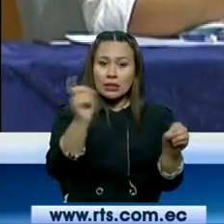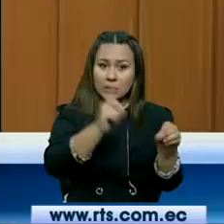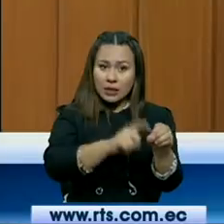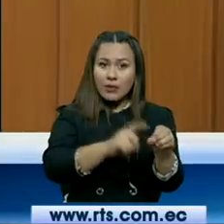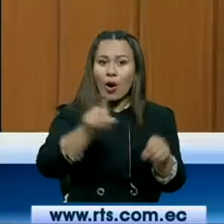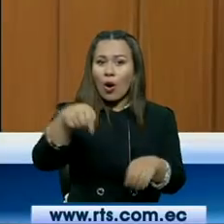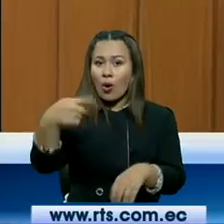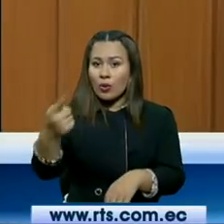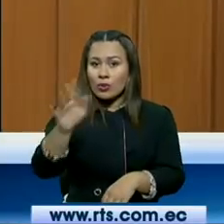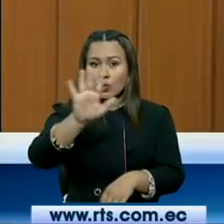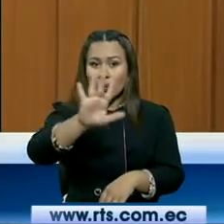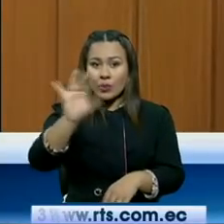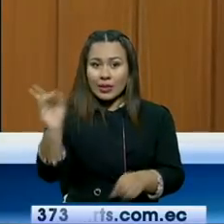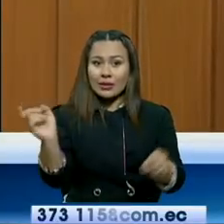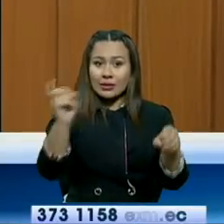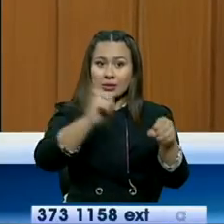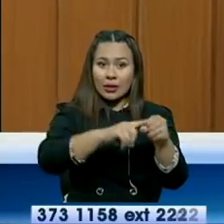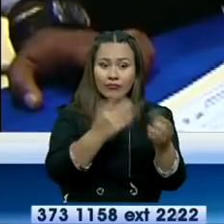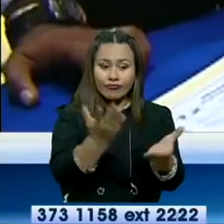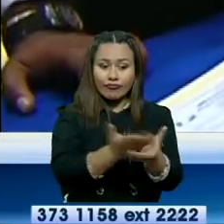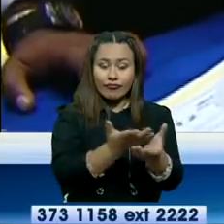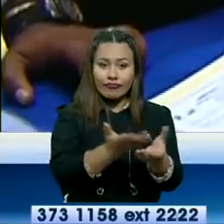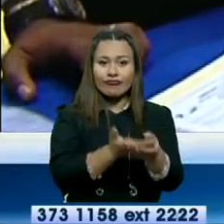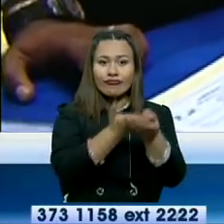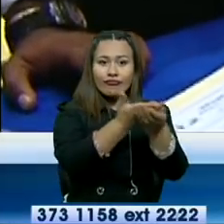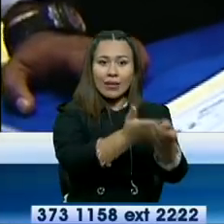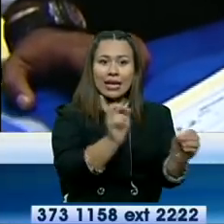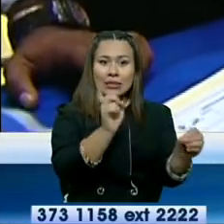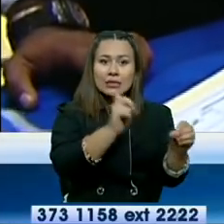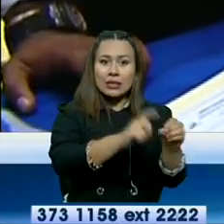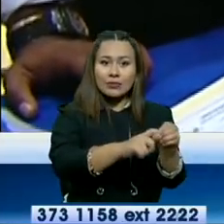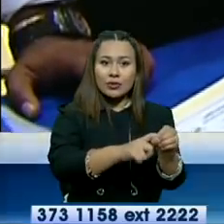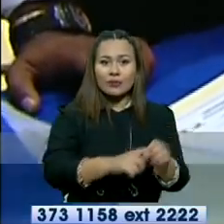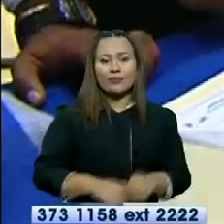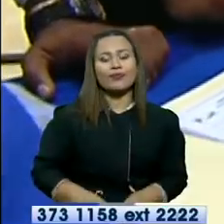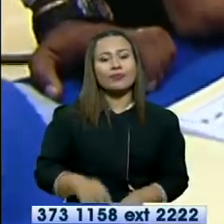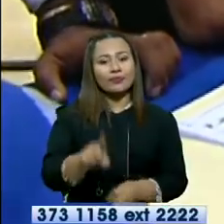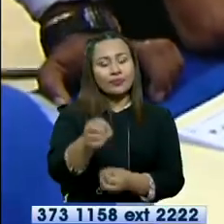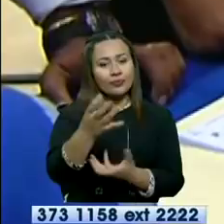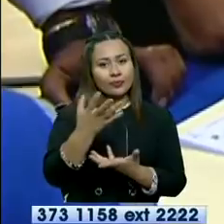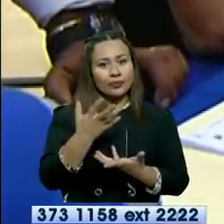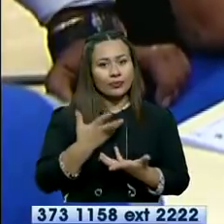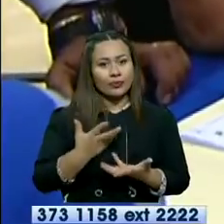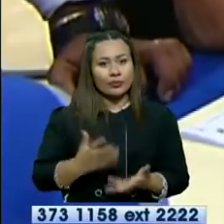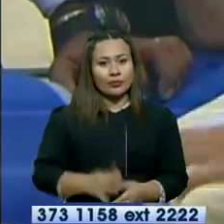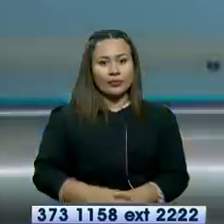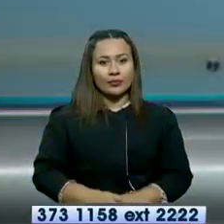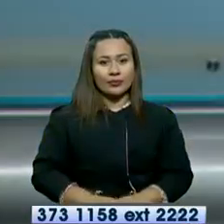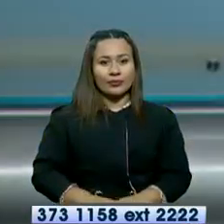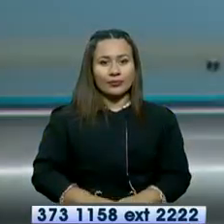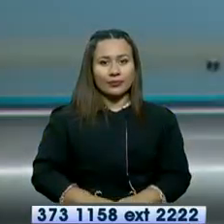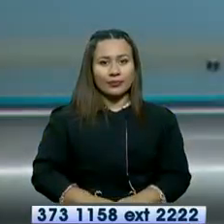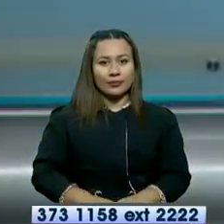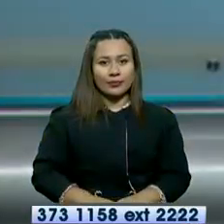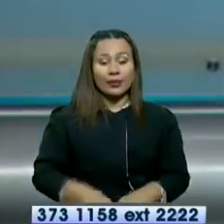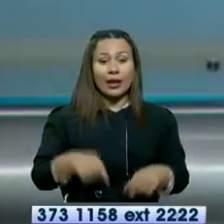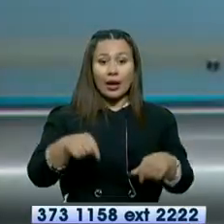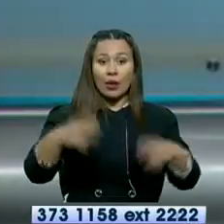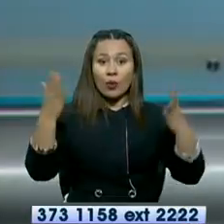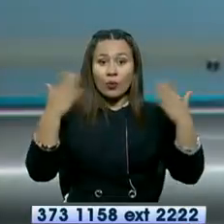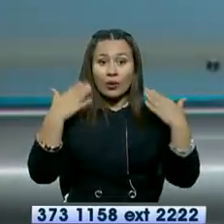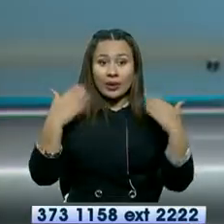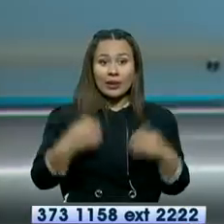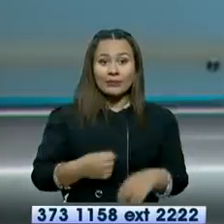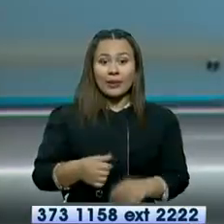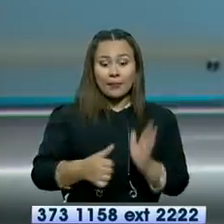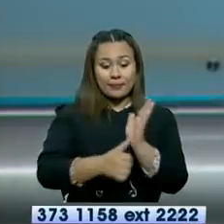otros 58 entreguen los documentos para la inscripción. Informó Roselena Vascones. En Guayaquil, la ministra